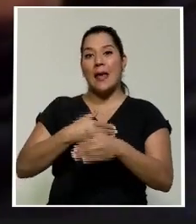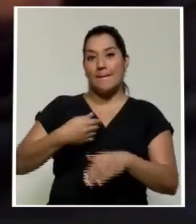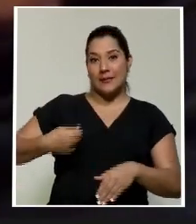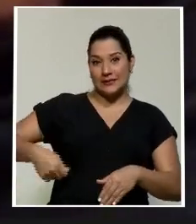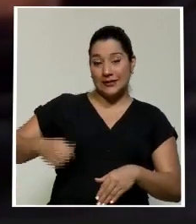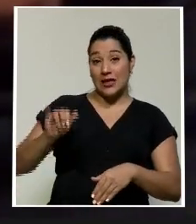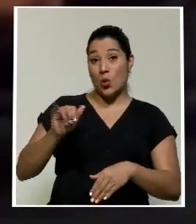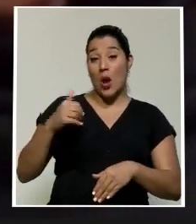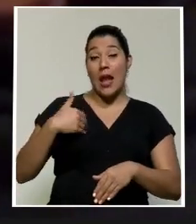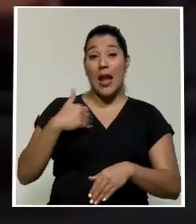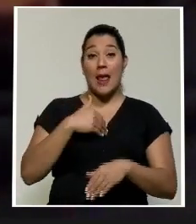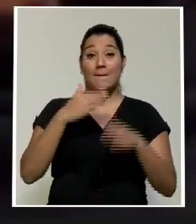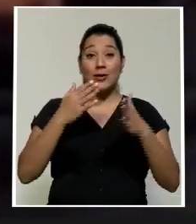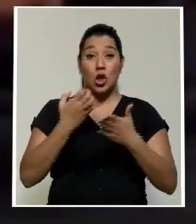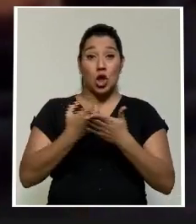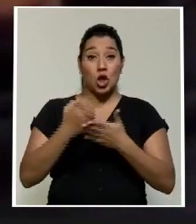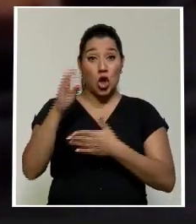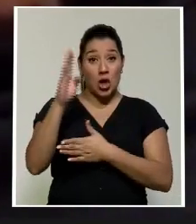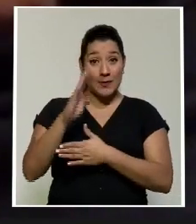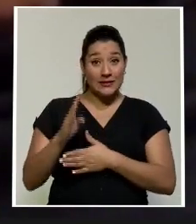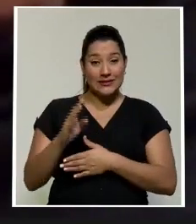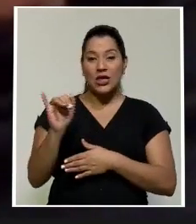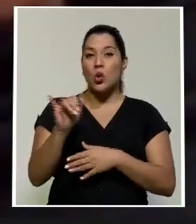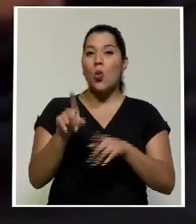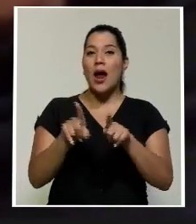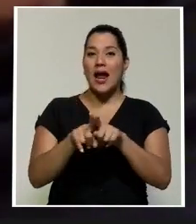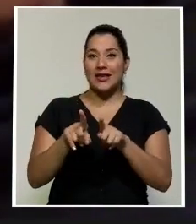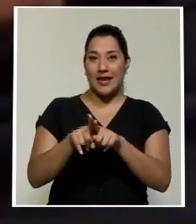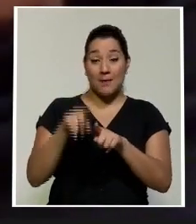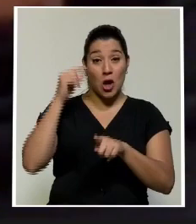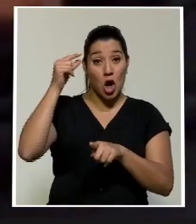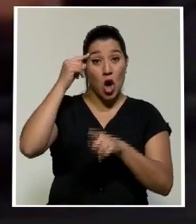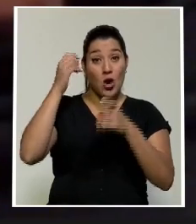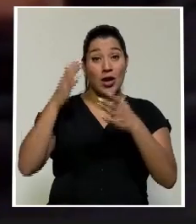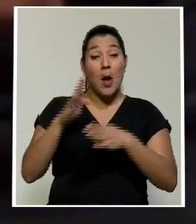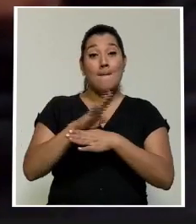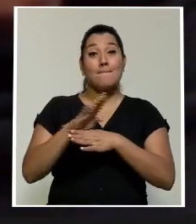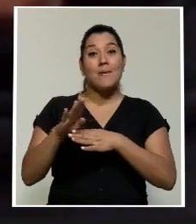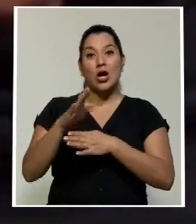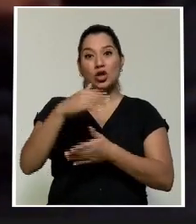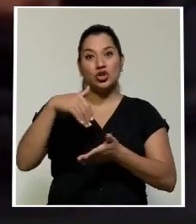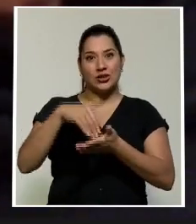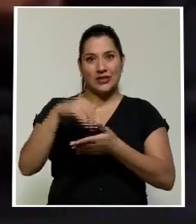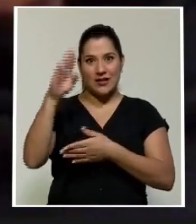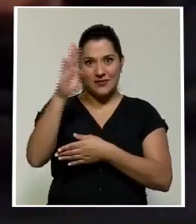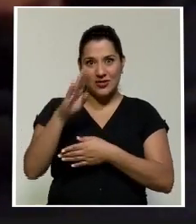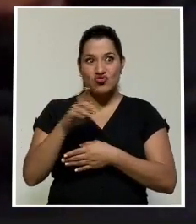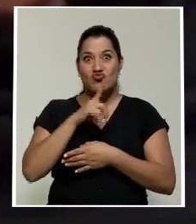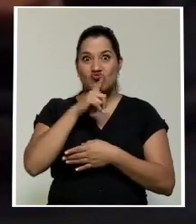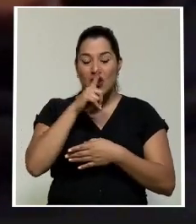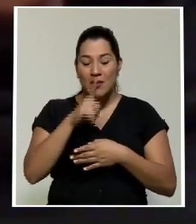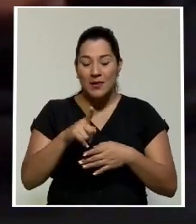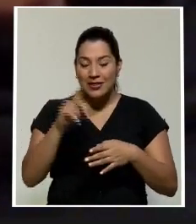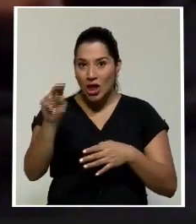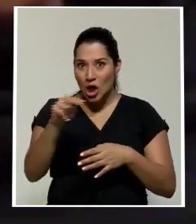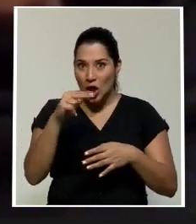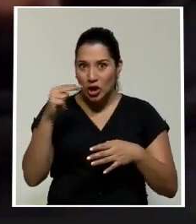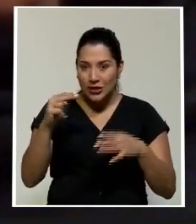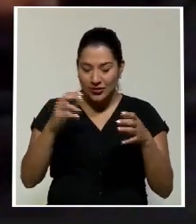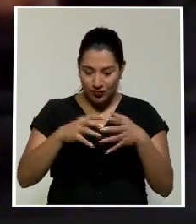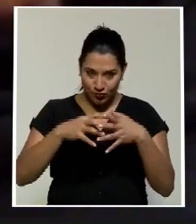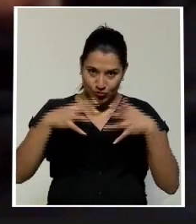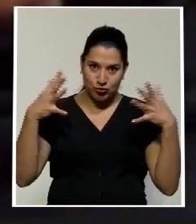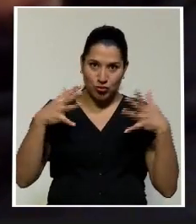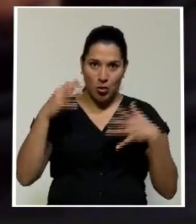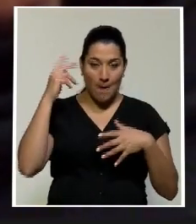de Economía de Brasil y del gobernador del Banco Central de Brasil. Una verdadera bomba política. ¿Cuáles han sido